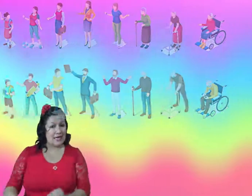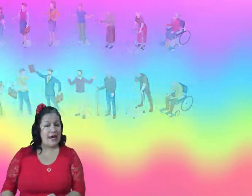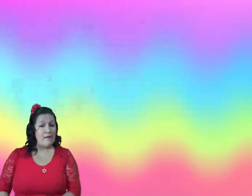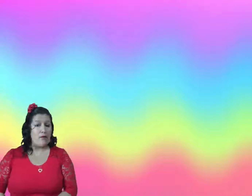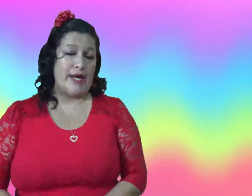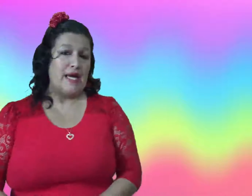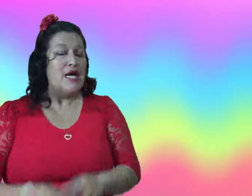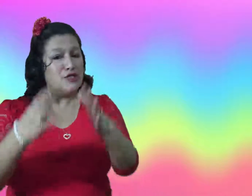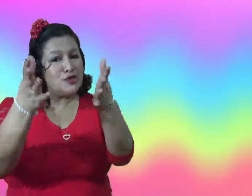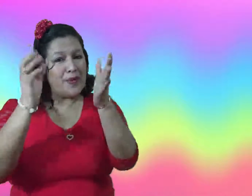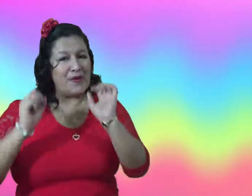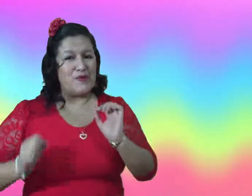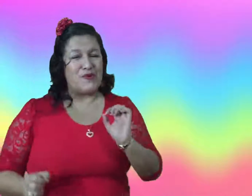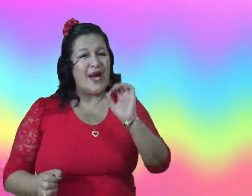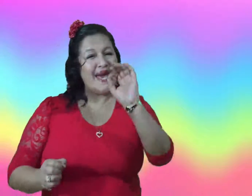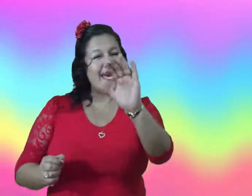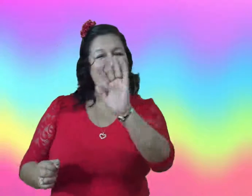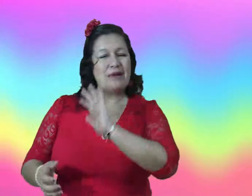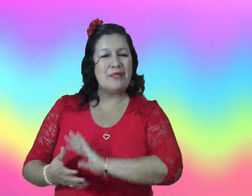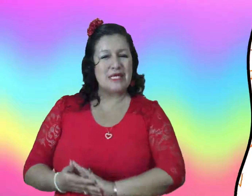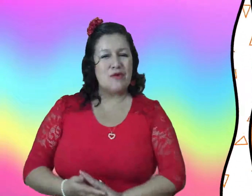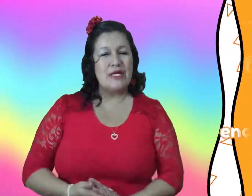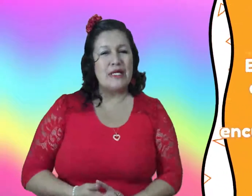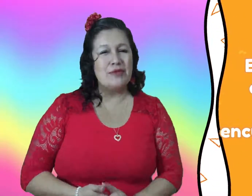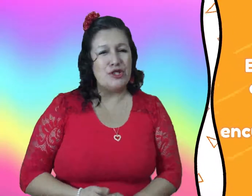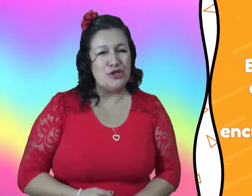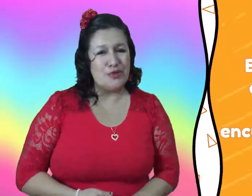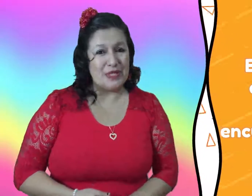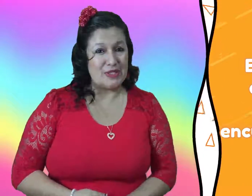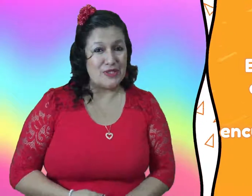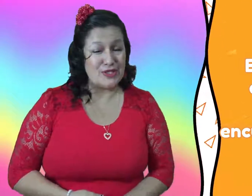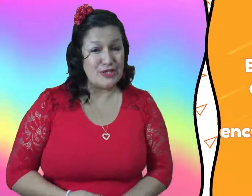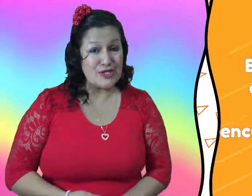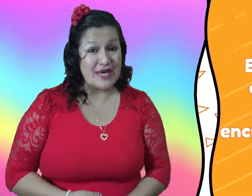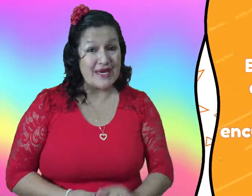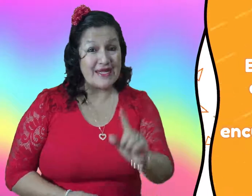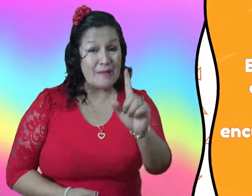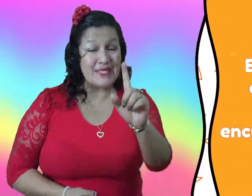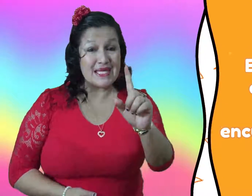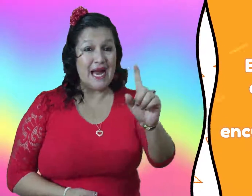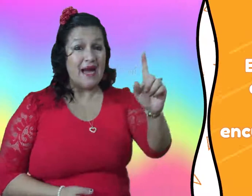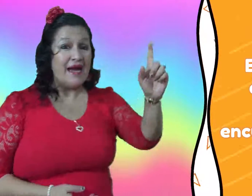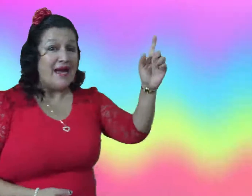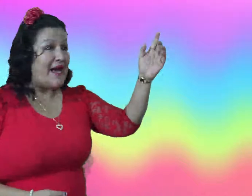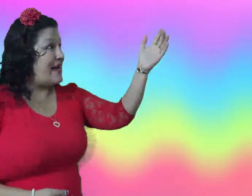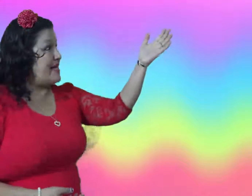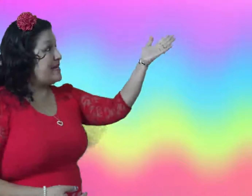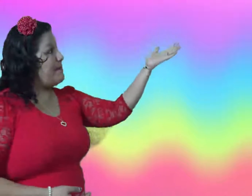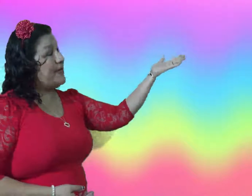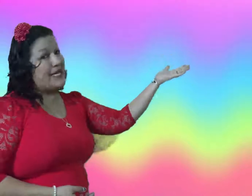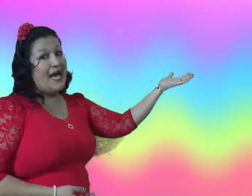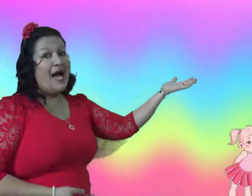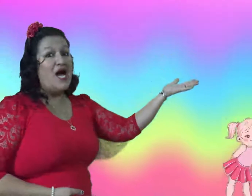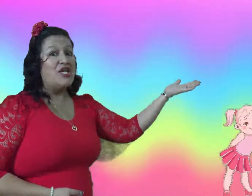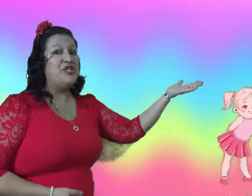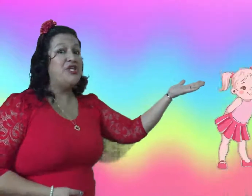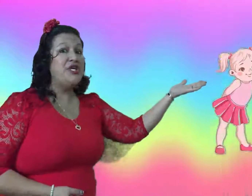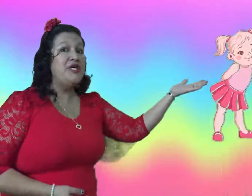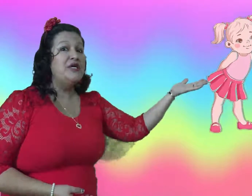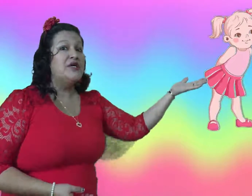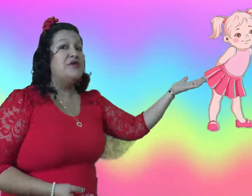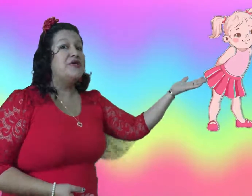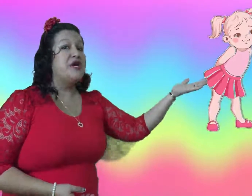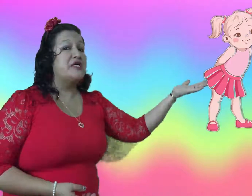hasta que muere. Yo pregunto, ¿en qué etapa se encuentran mis niños preciosos? ¿En qué etapa será? En la etapa de la